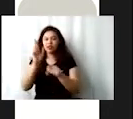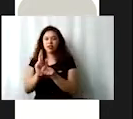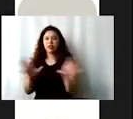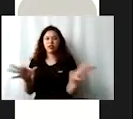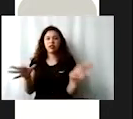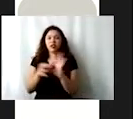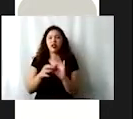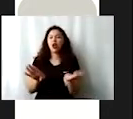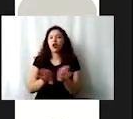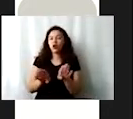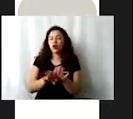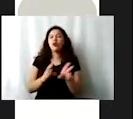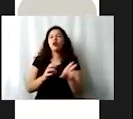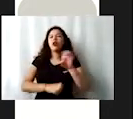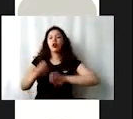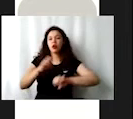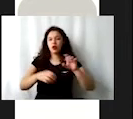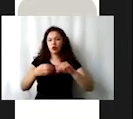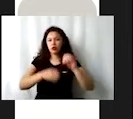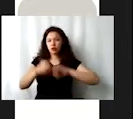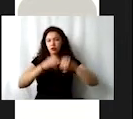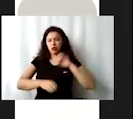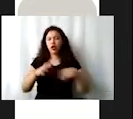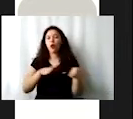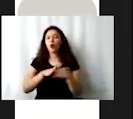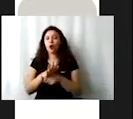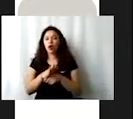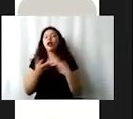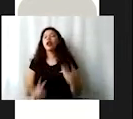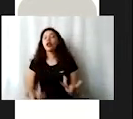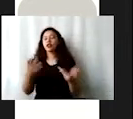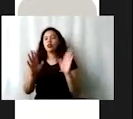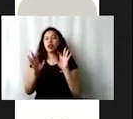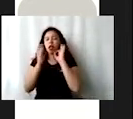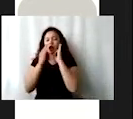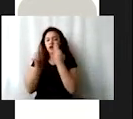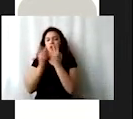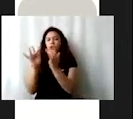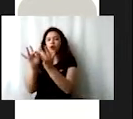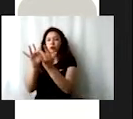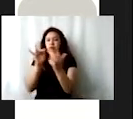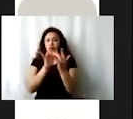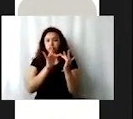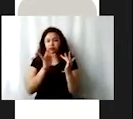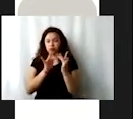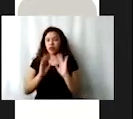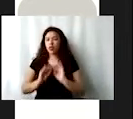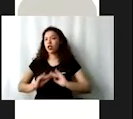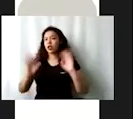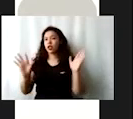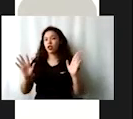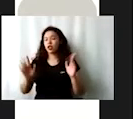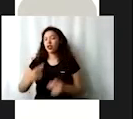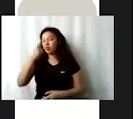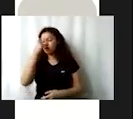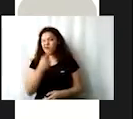administrativa, con el área operativa, serían las partes con las que él se va a vincular, y por supuesto el para qué